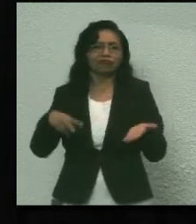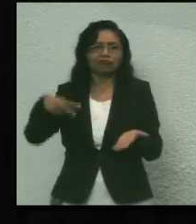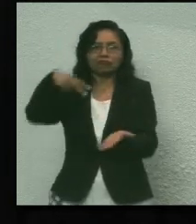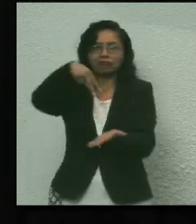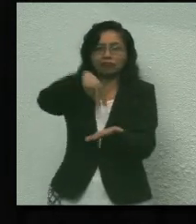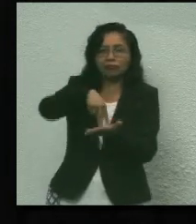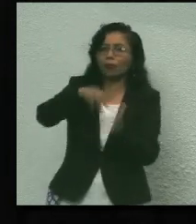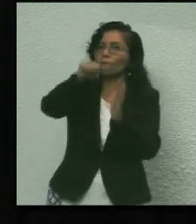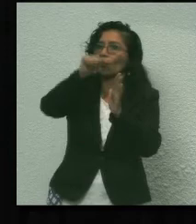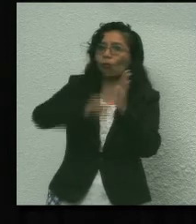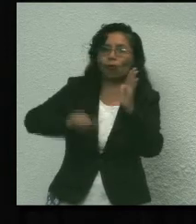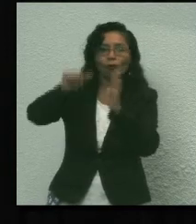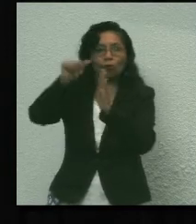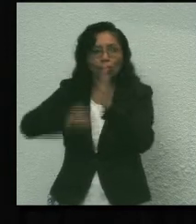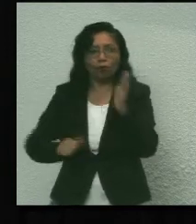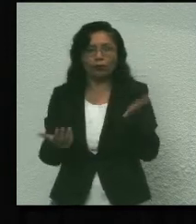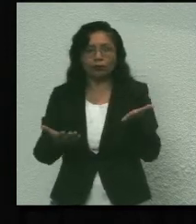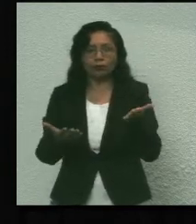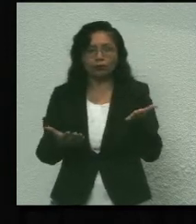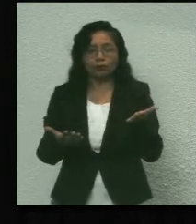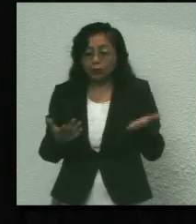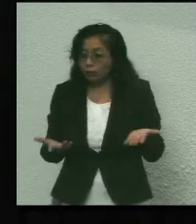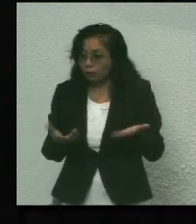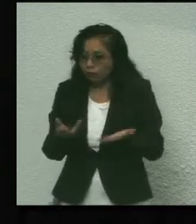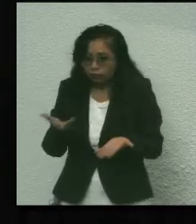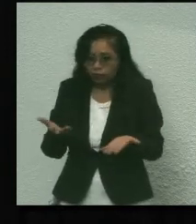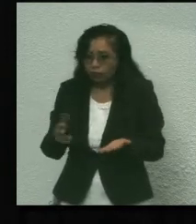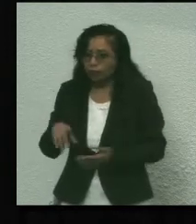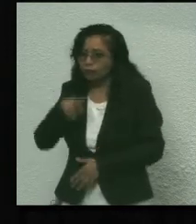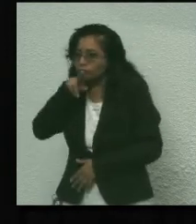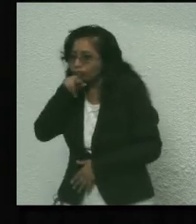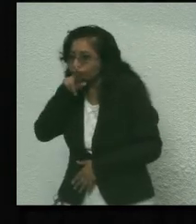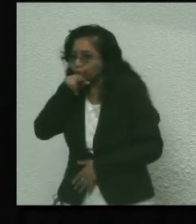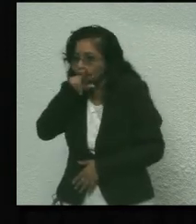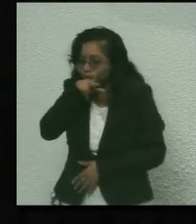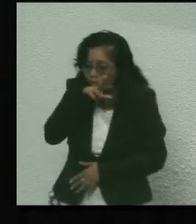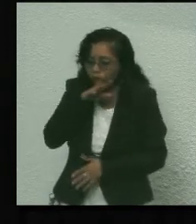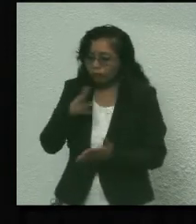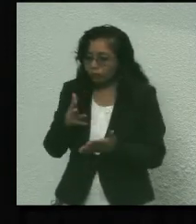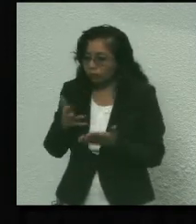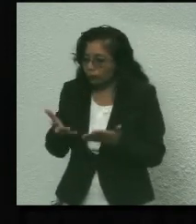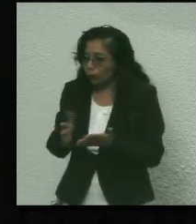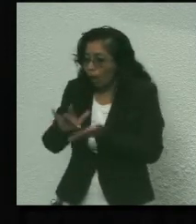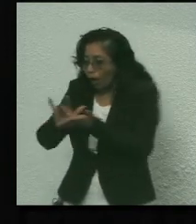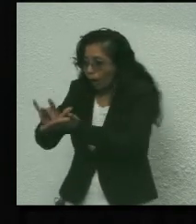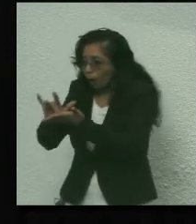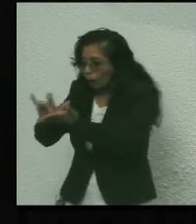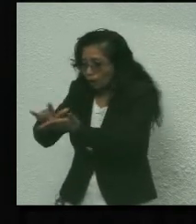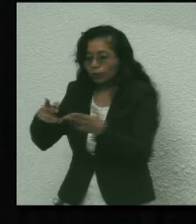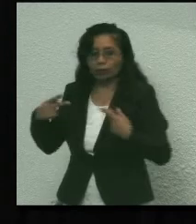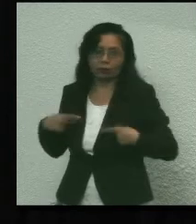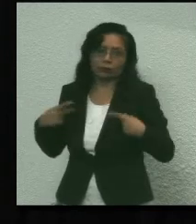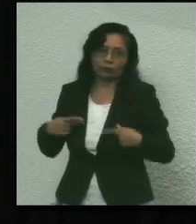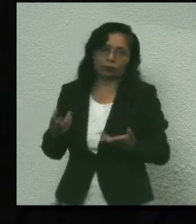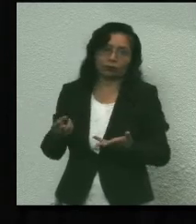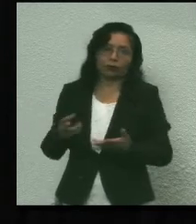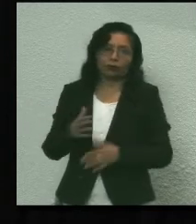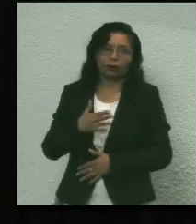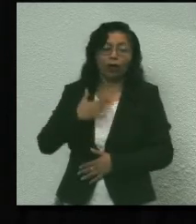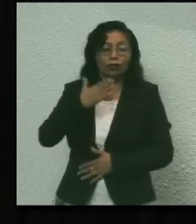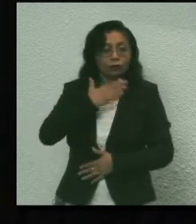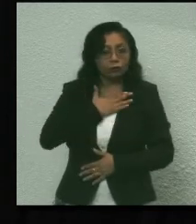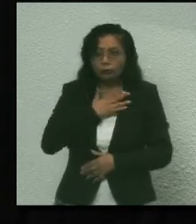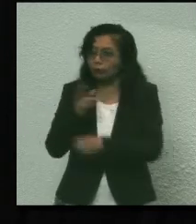estos meses, en vez de estar preocupados por resolver los problemas de la gente? Yo los